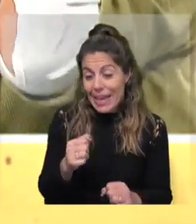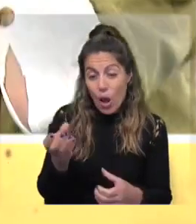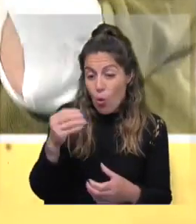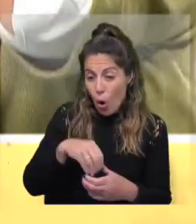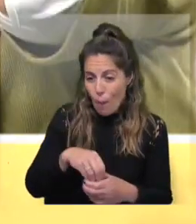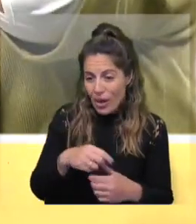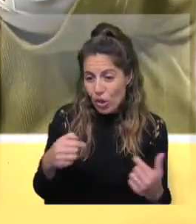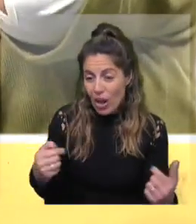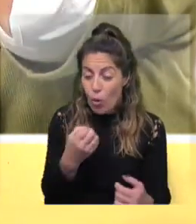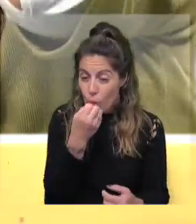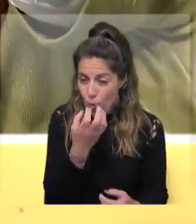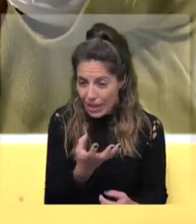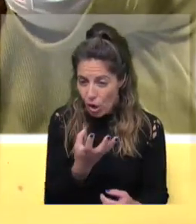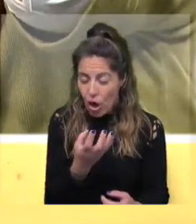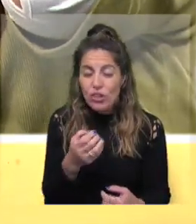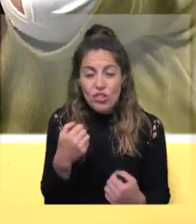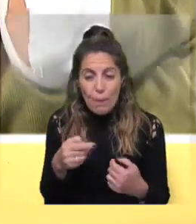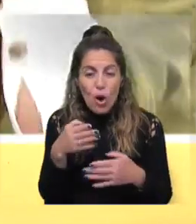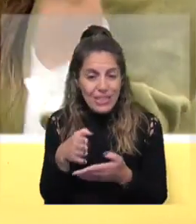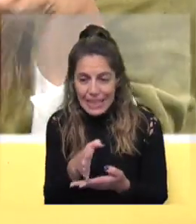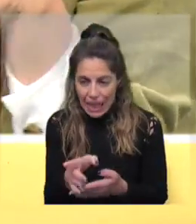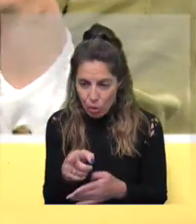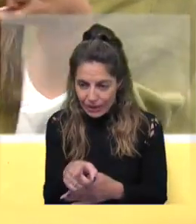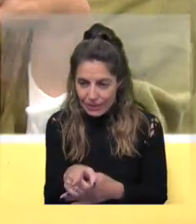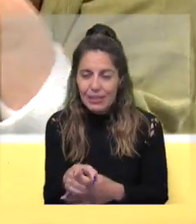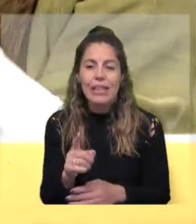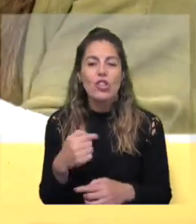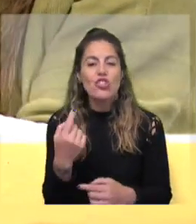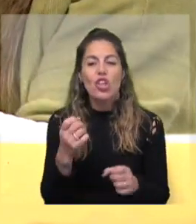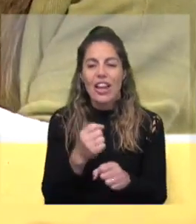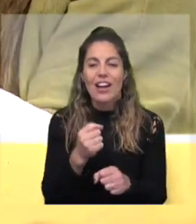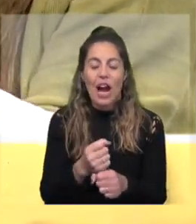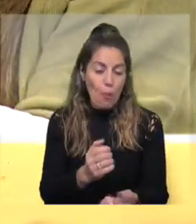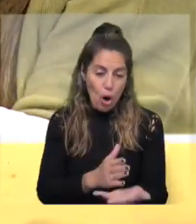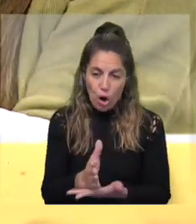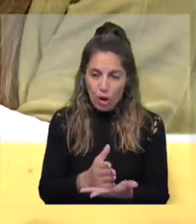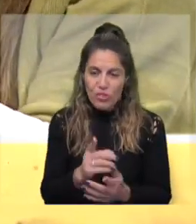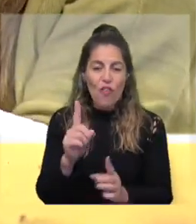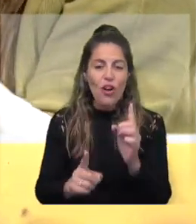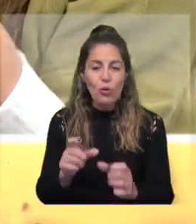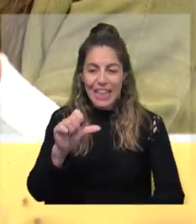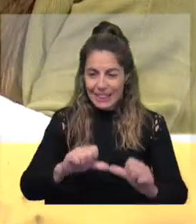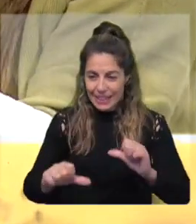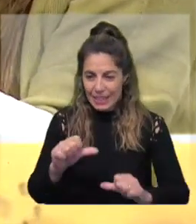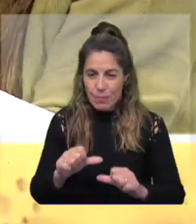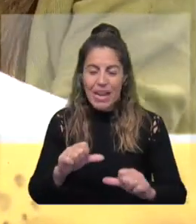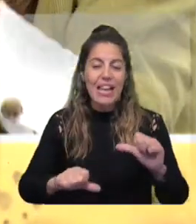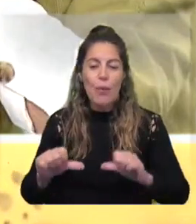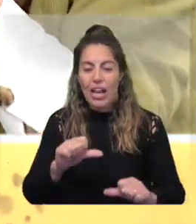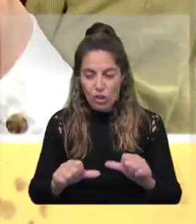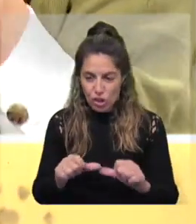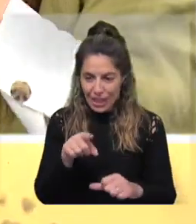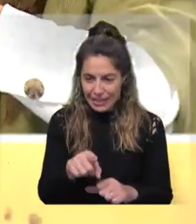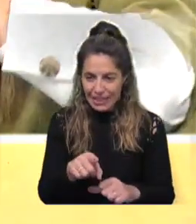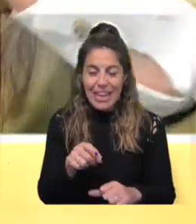compuesto. Así que fuimos como por ese lado. Igual nosotros trabajamos en colaboración con Facultad de Química, con el Laboratorio de Ecología Química,